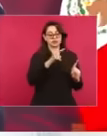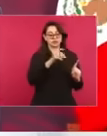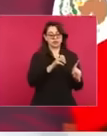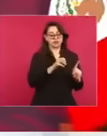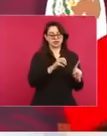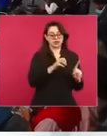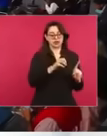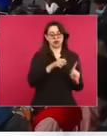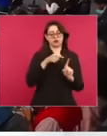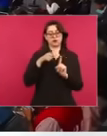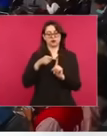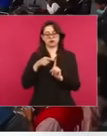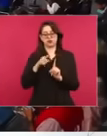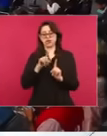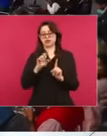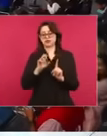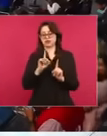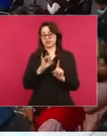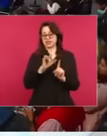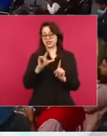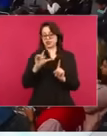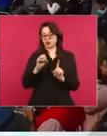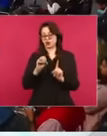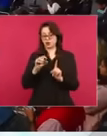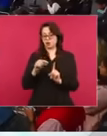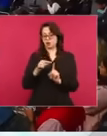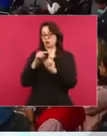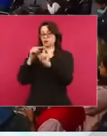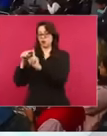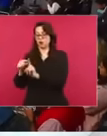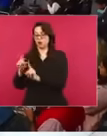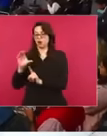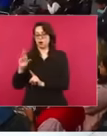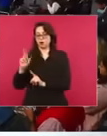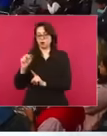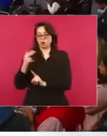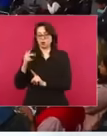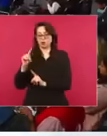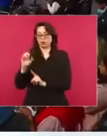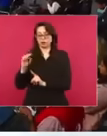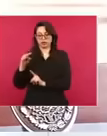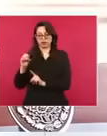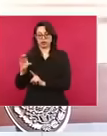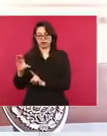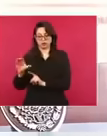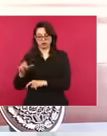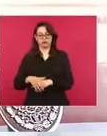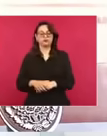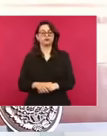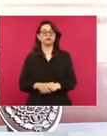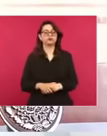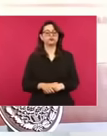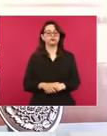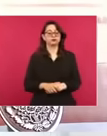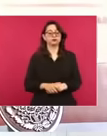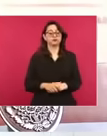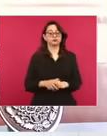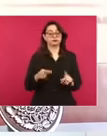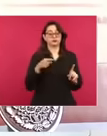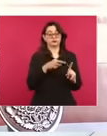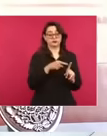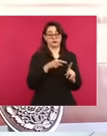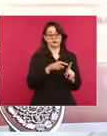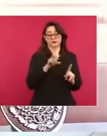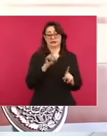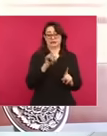simplemente los hechos van a llevar a su destino y el pueblo cada vez está más despierto y se va a dar cuenta de sus